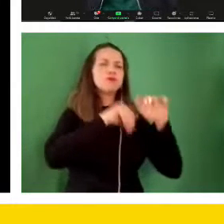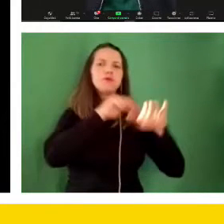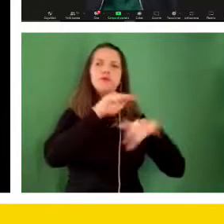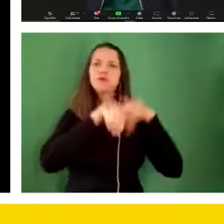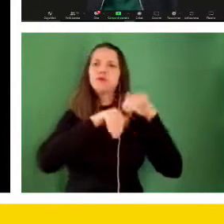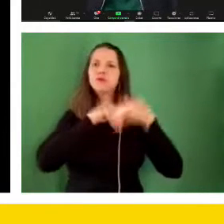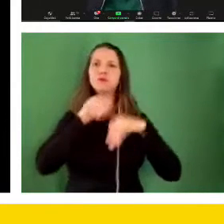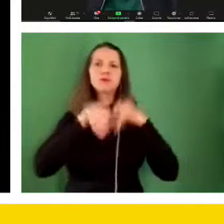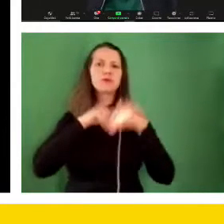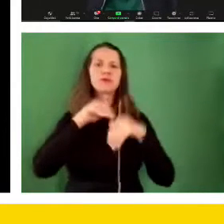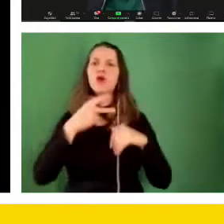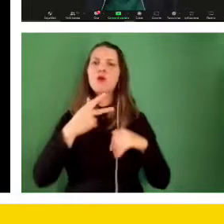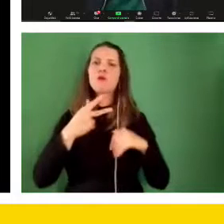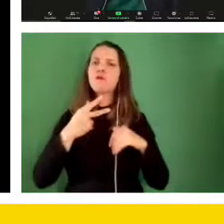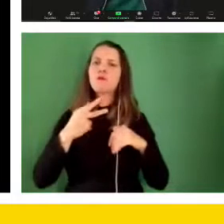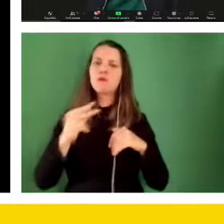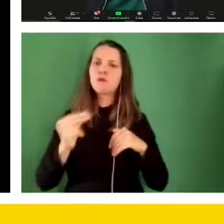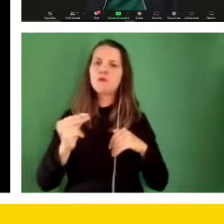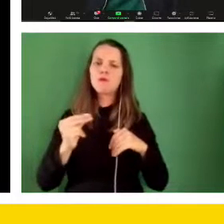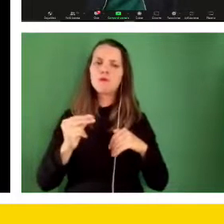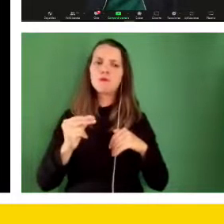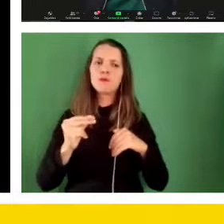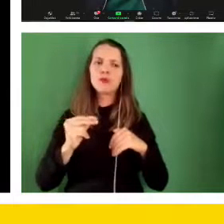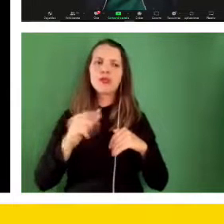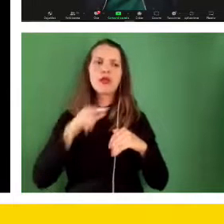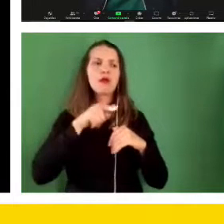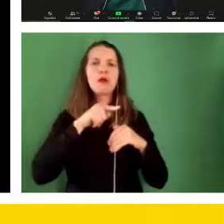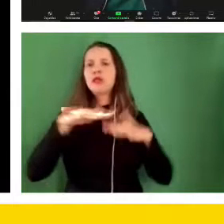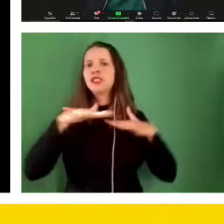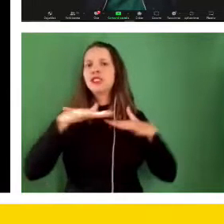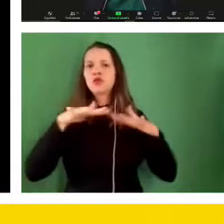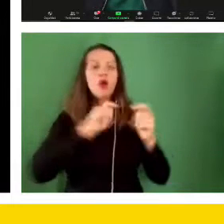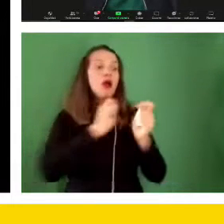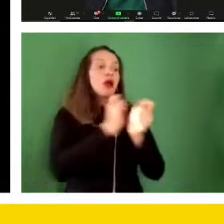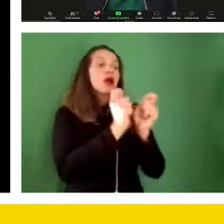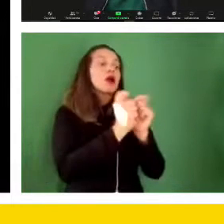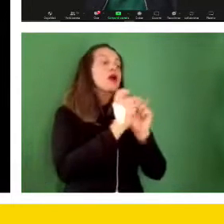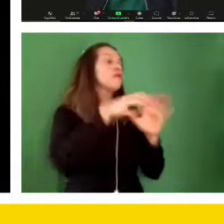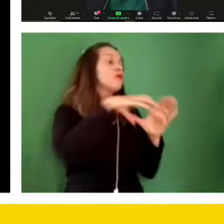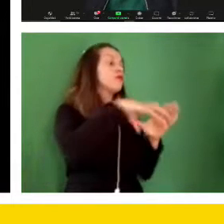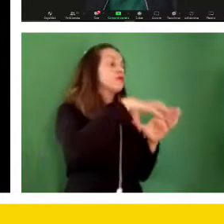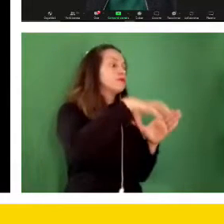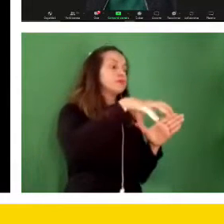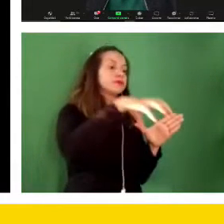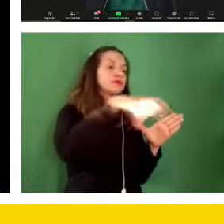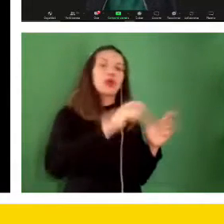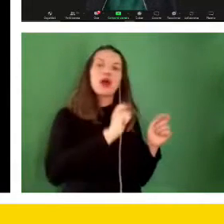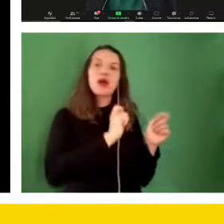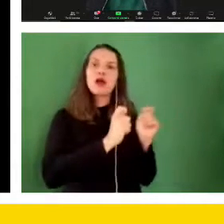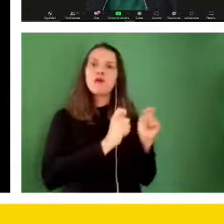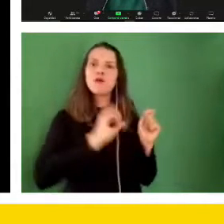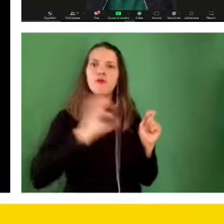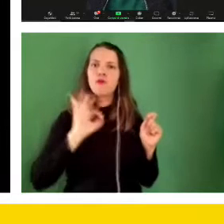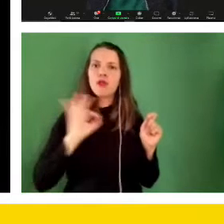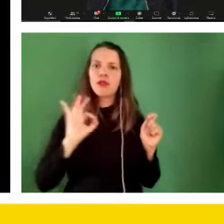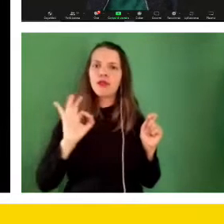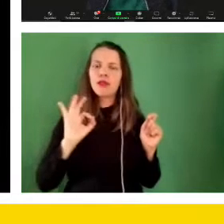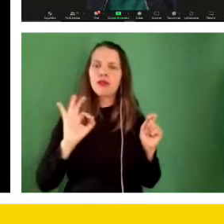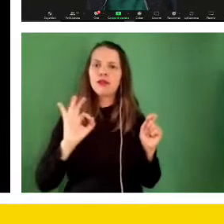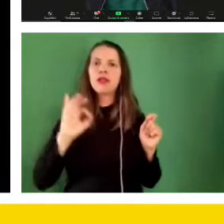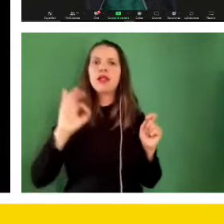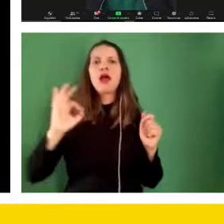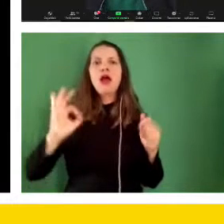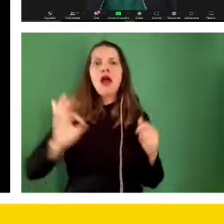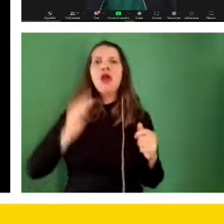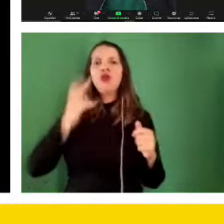de la situación y de los cambios que han habido, ¿no? Si el último trabajo se hizo entre el año 2004 y